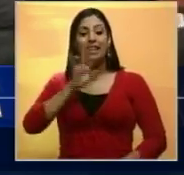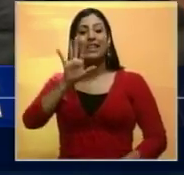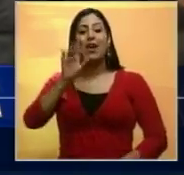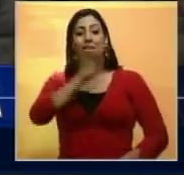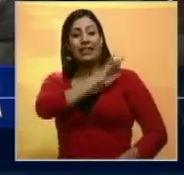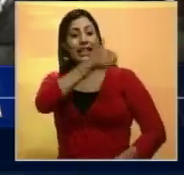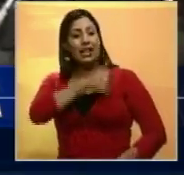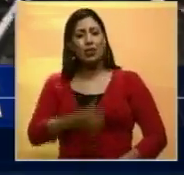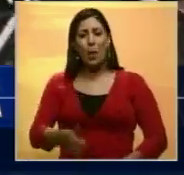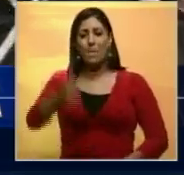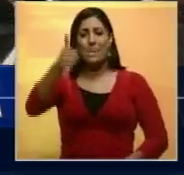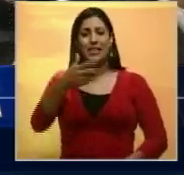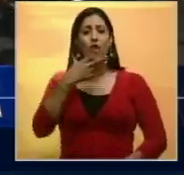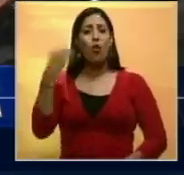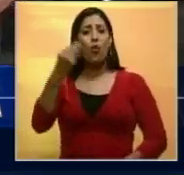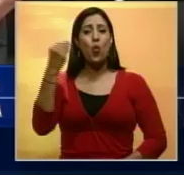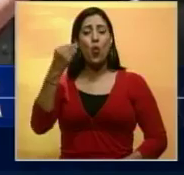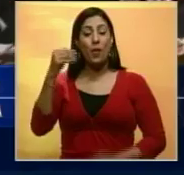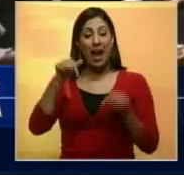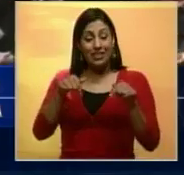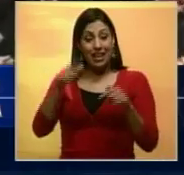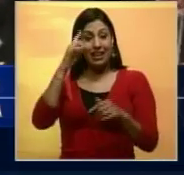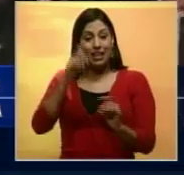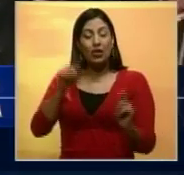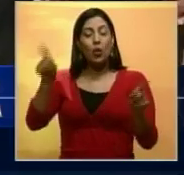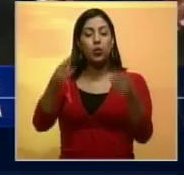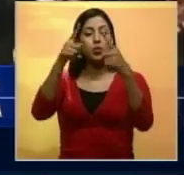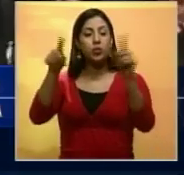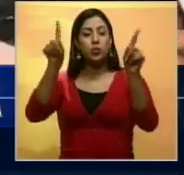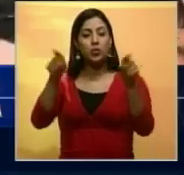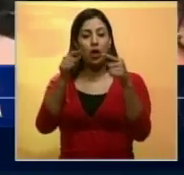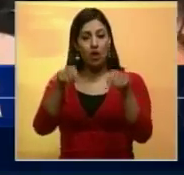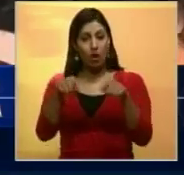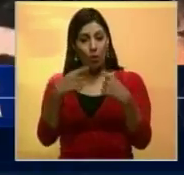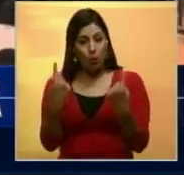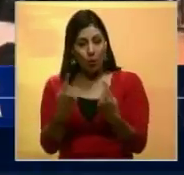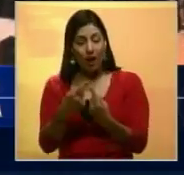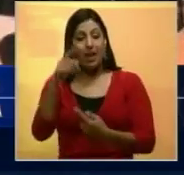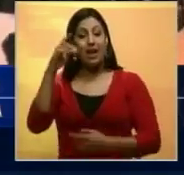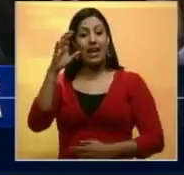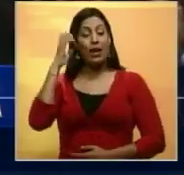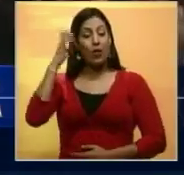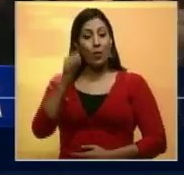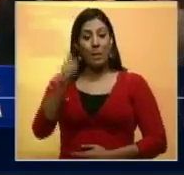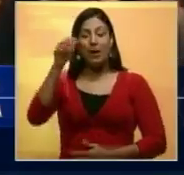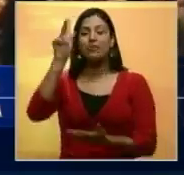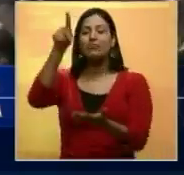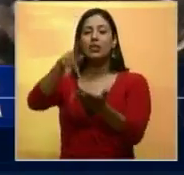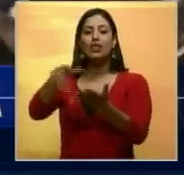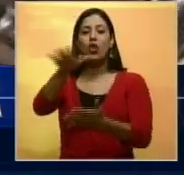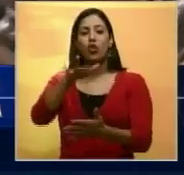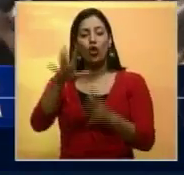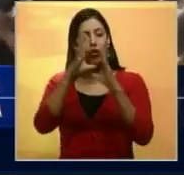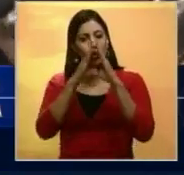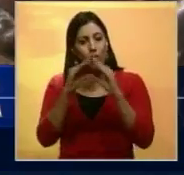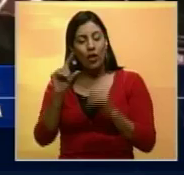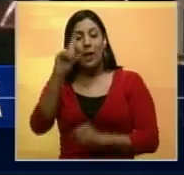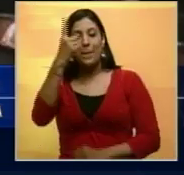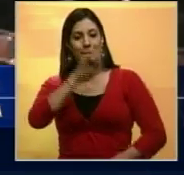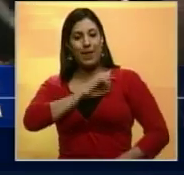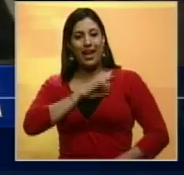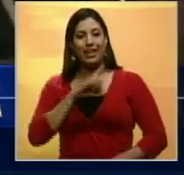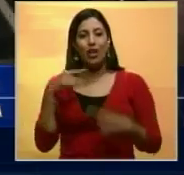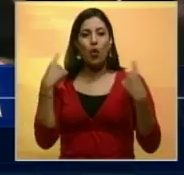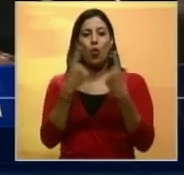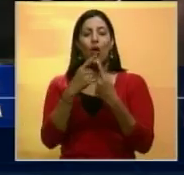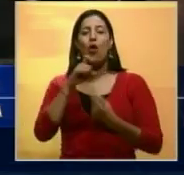en el director de orquesta más joven que hasta la fecha haya dirigido este evento. La presentación tendrá lugar, como en todos los primeros de enero, en la